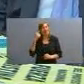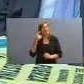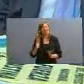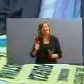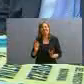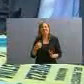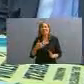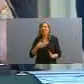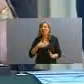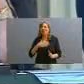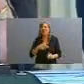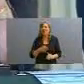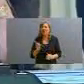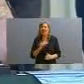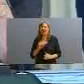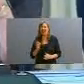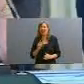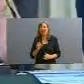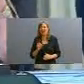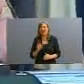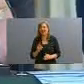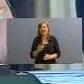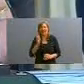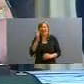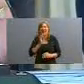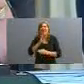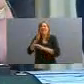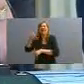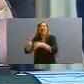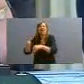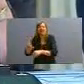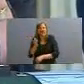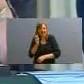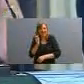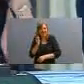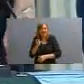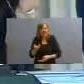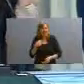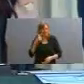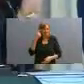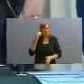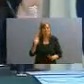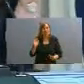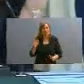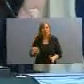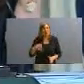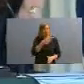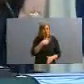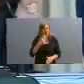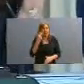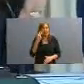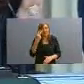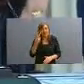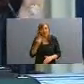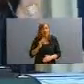no te confiaba mucho con esto de las PASO, que era una porquería, que no va a votar nadie, te pasa una porquería, me decía, no iba a votar nadie. Ustedes vieron la cantidad de